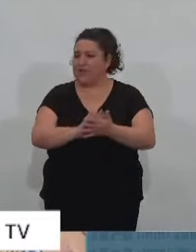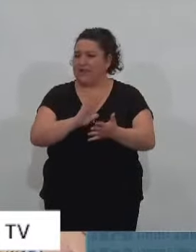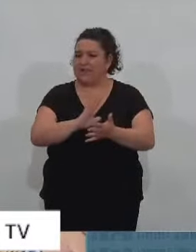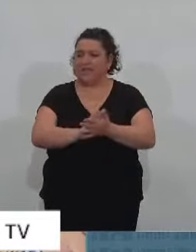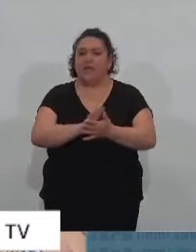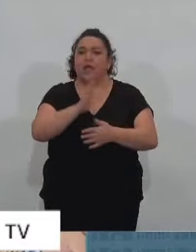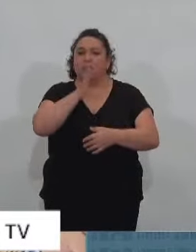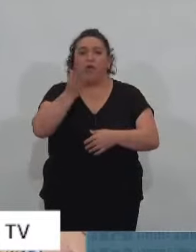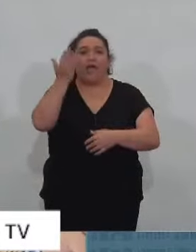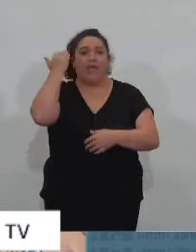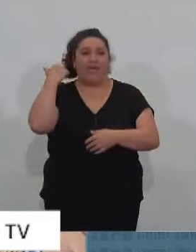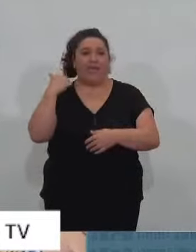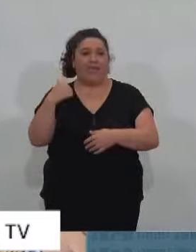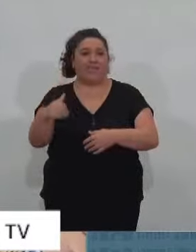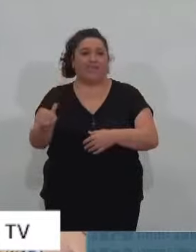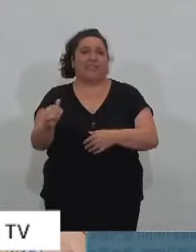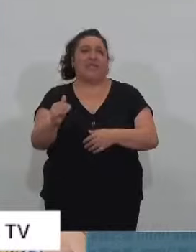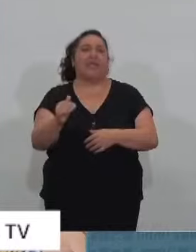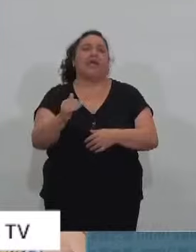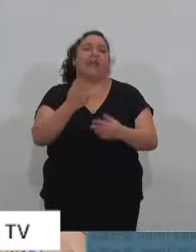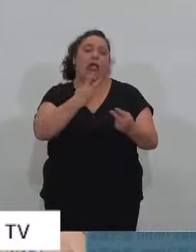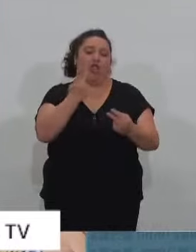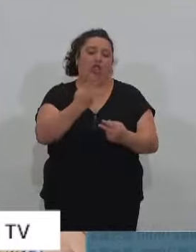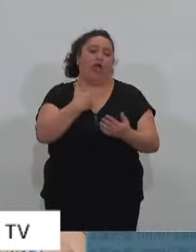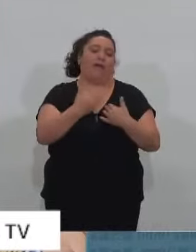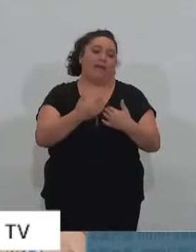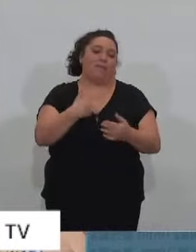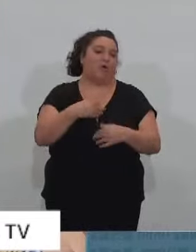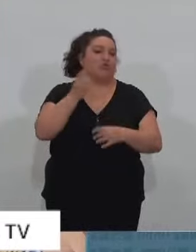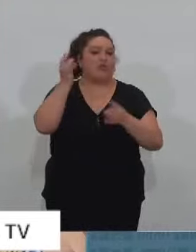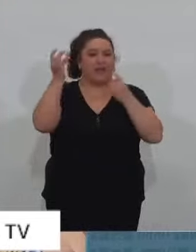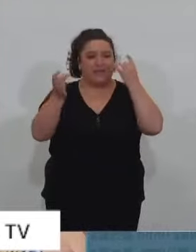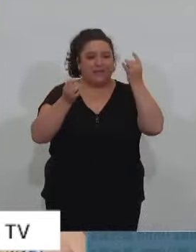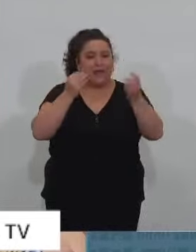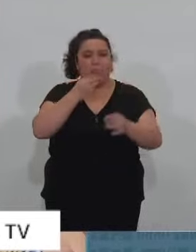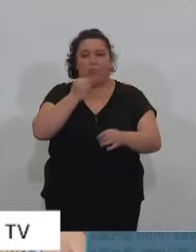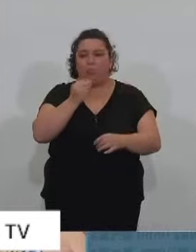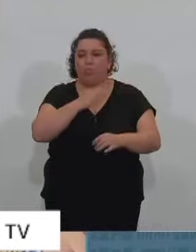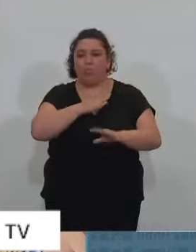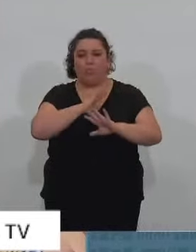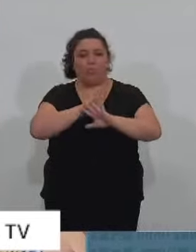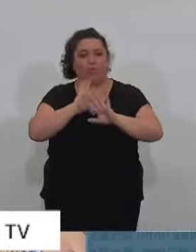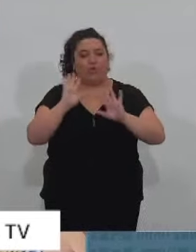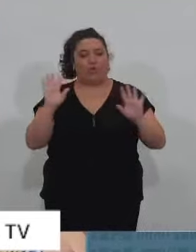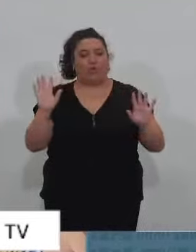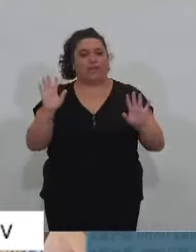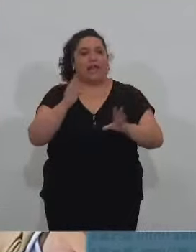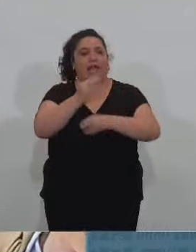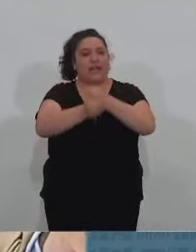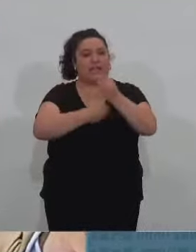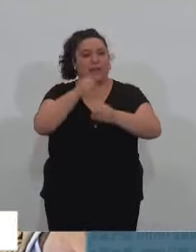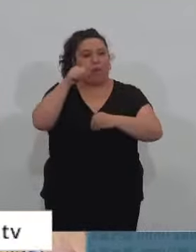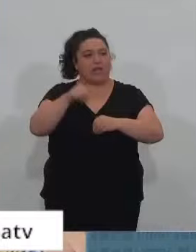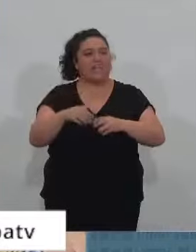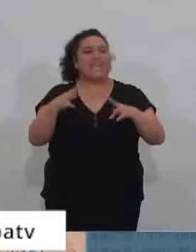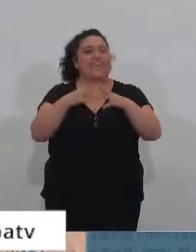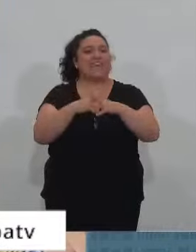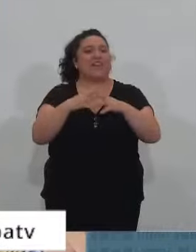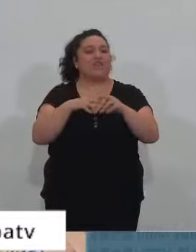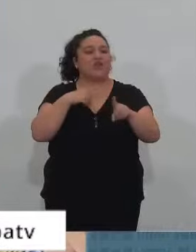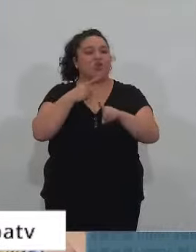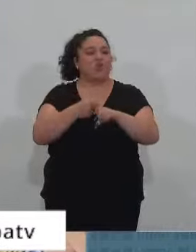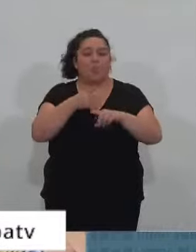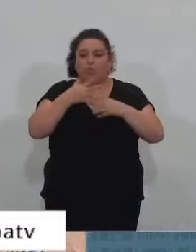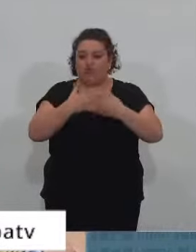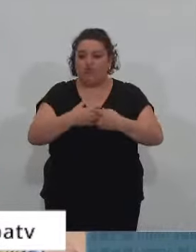de las actividades más bonitas que tenemos en la Delegación de Juventud y además el albergue es muy usado porque está en pleno rendimiento del 1 de enero prácticamente al 31 de